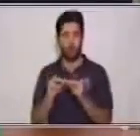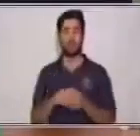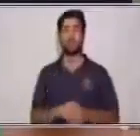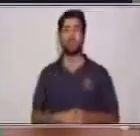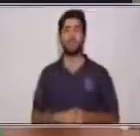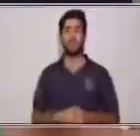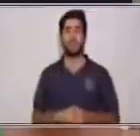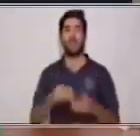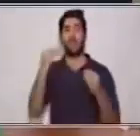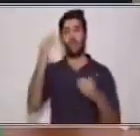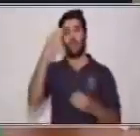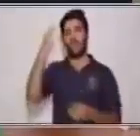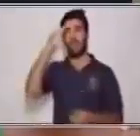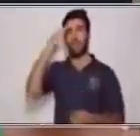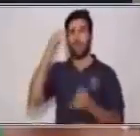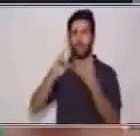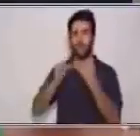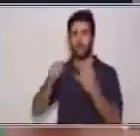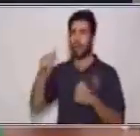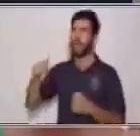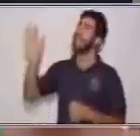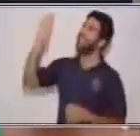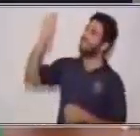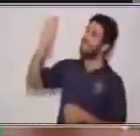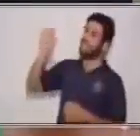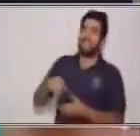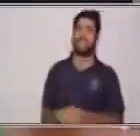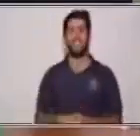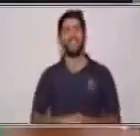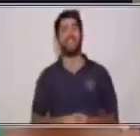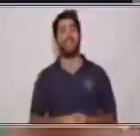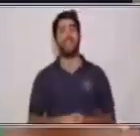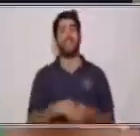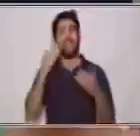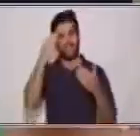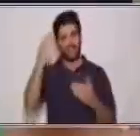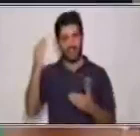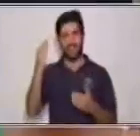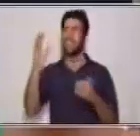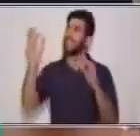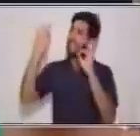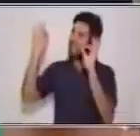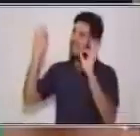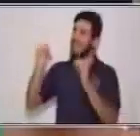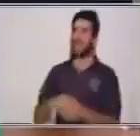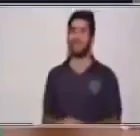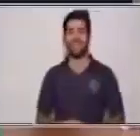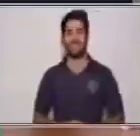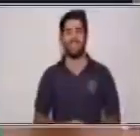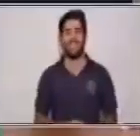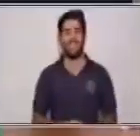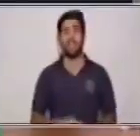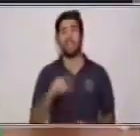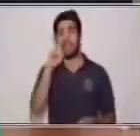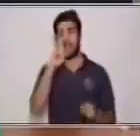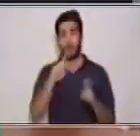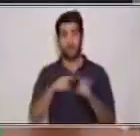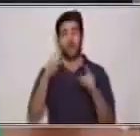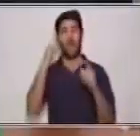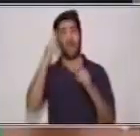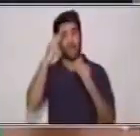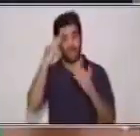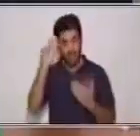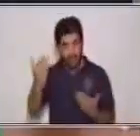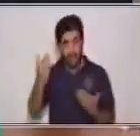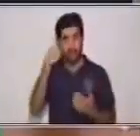damos gracias a Pablito que nos está interpretando ahí abajo, ¿verdad? Gracias, Pablo. Y quiero agradecerte tu atención en este